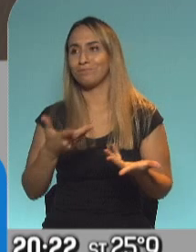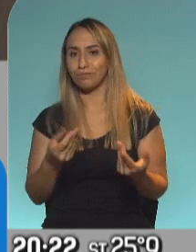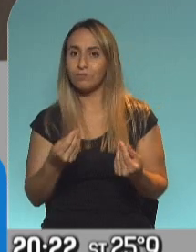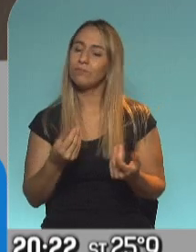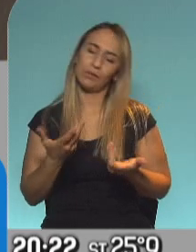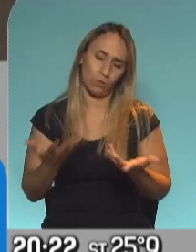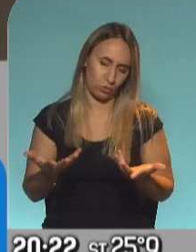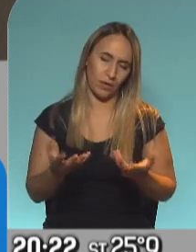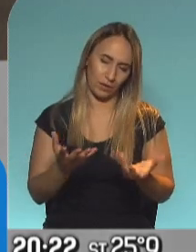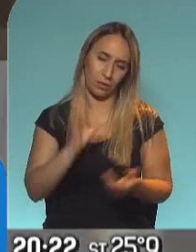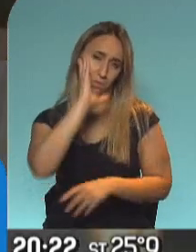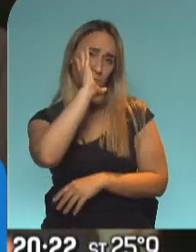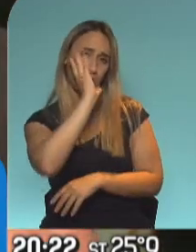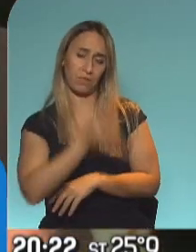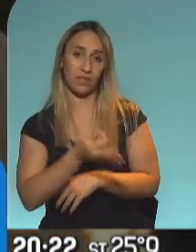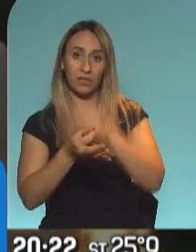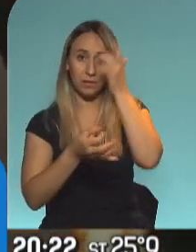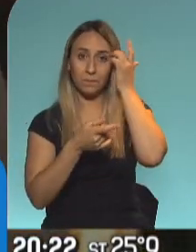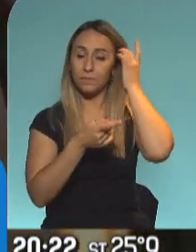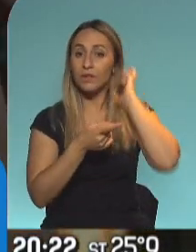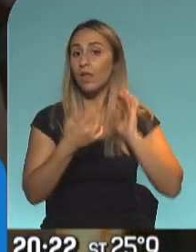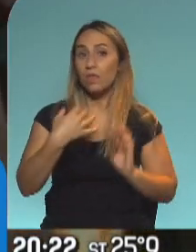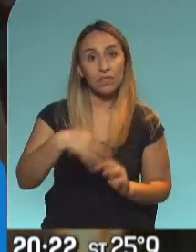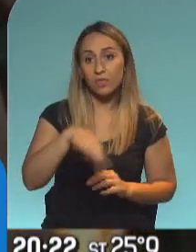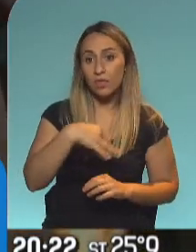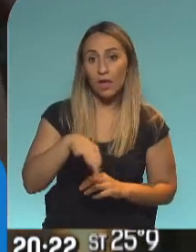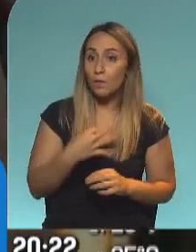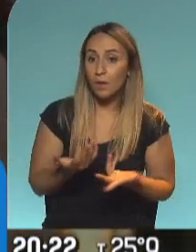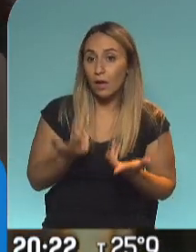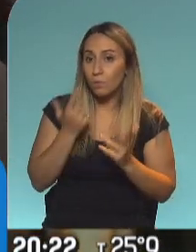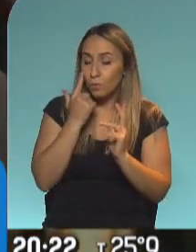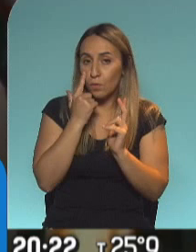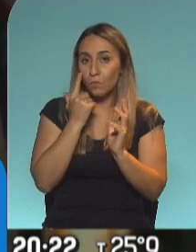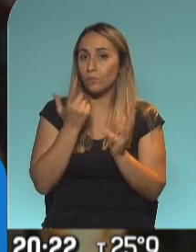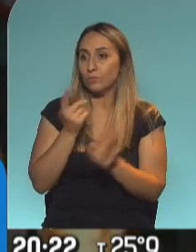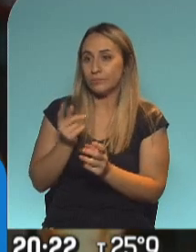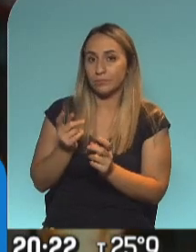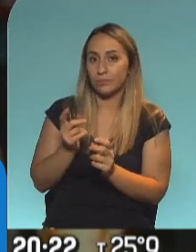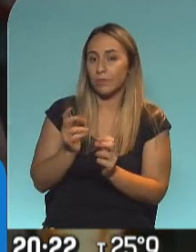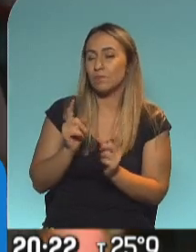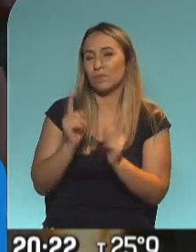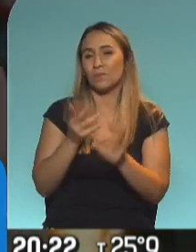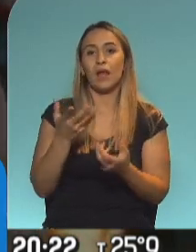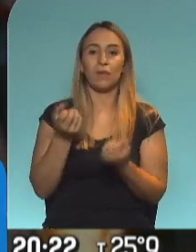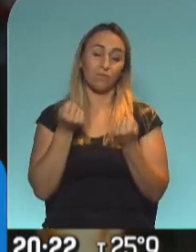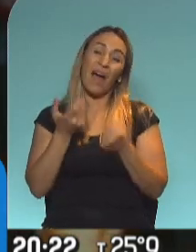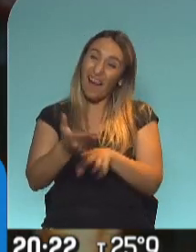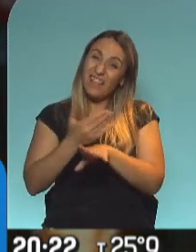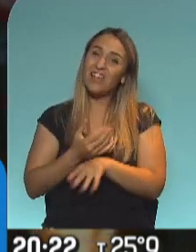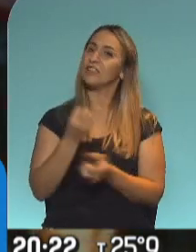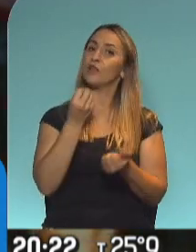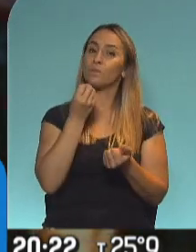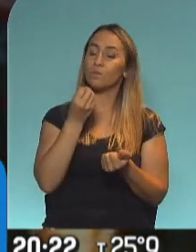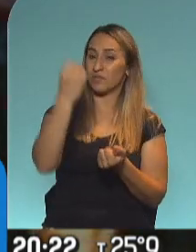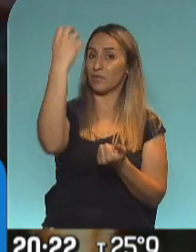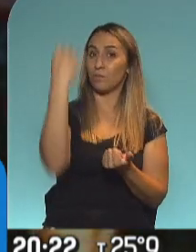muy, muy clara. Él tenía el deber objetivo de cuidado al momento en que pasa por detrás de él. Venía cortando semáforo, se